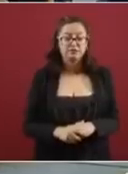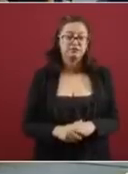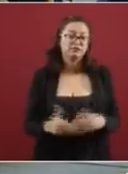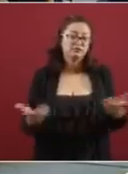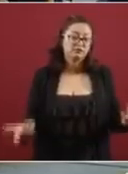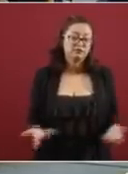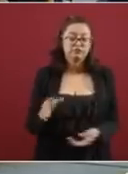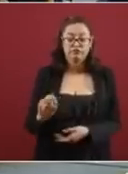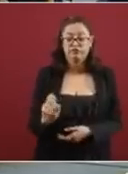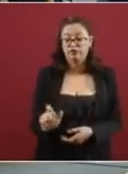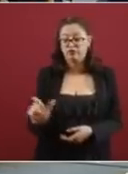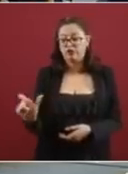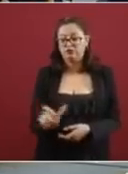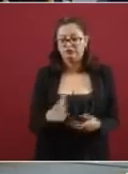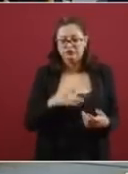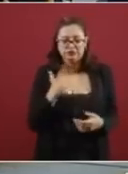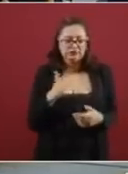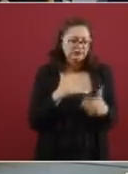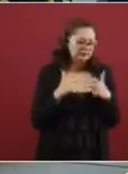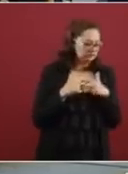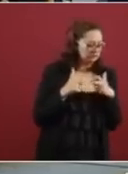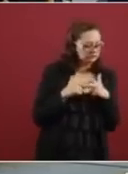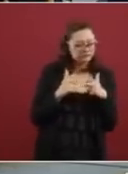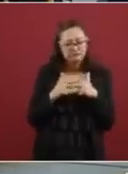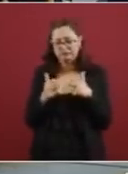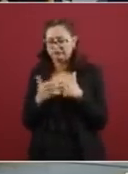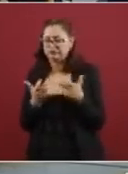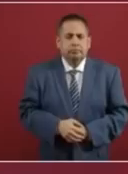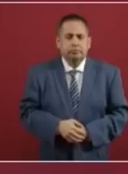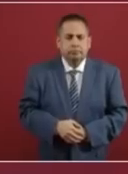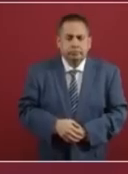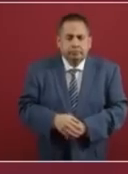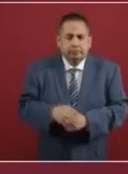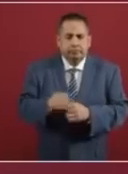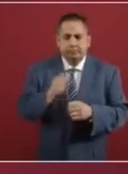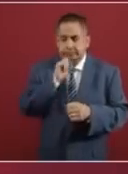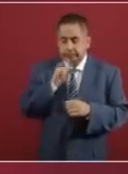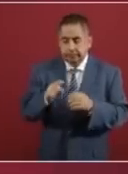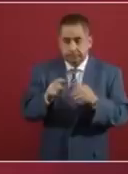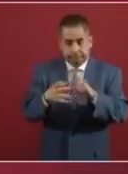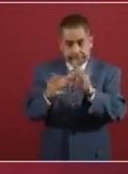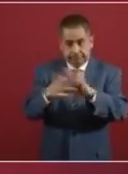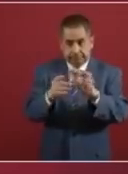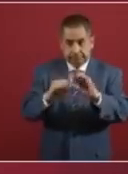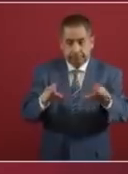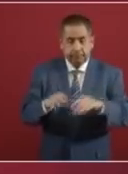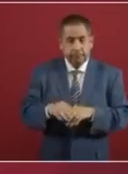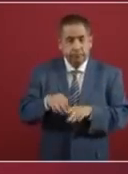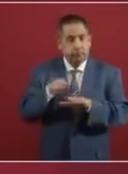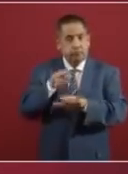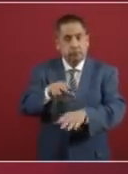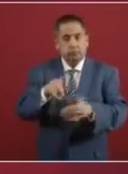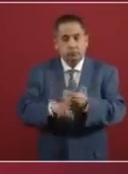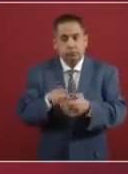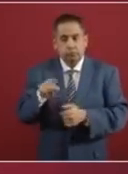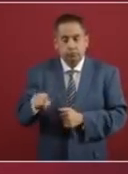escoltas para los expresidentes Felipe Calderón y Vicente Fox. En el caso del